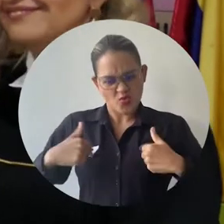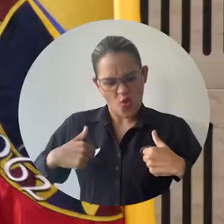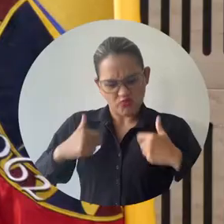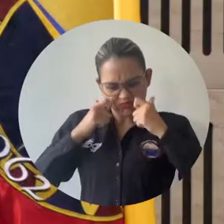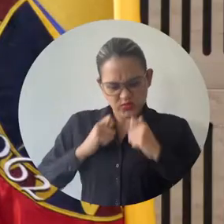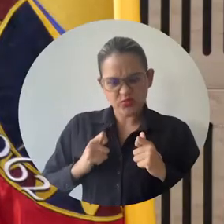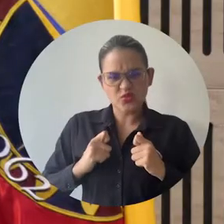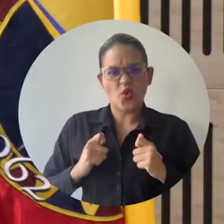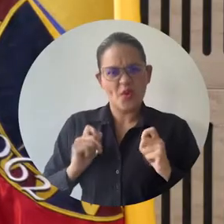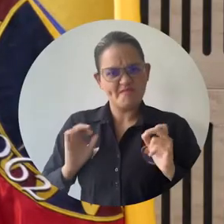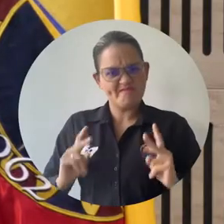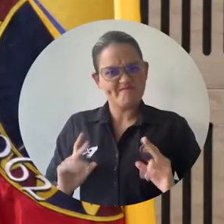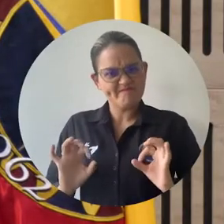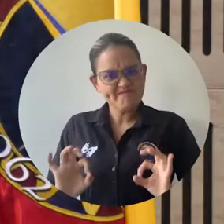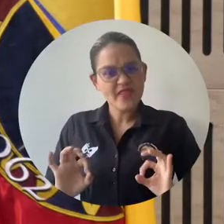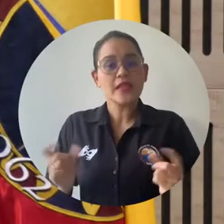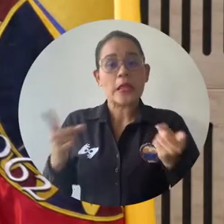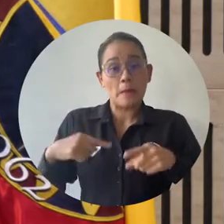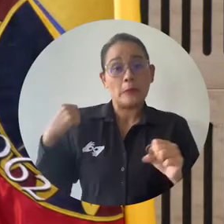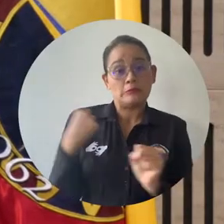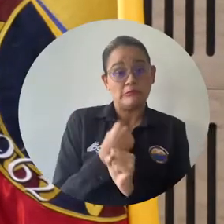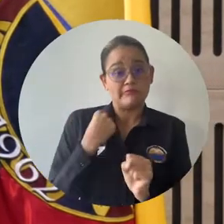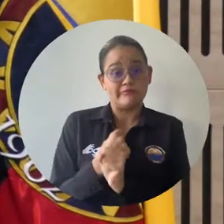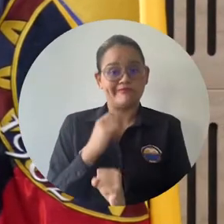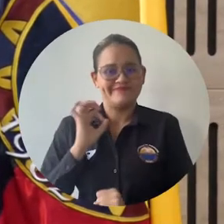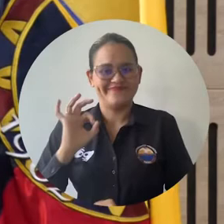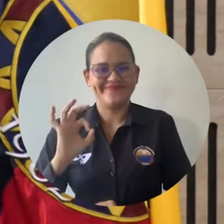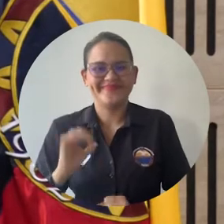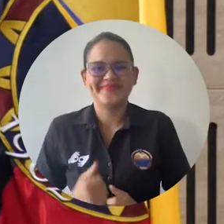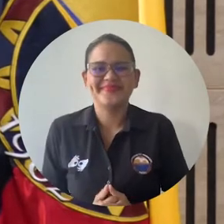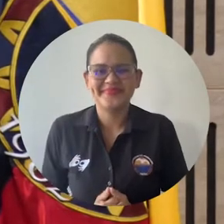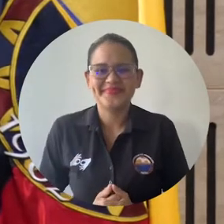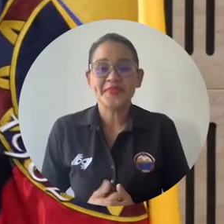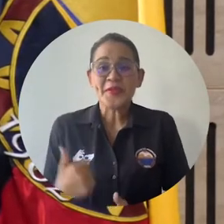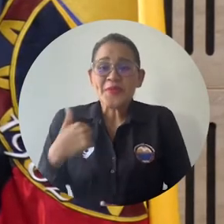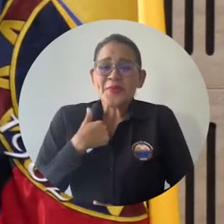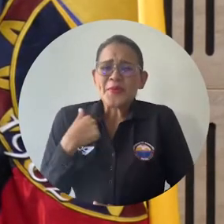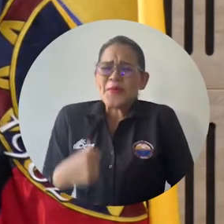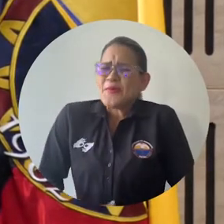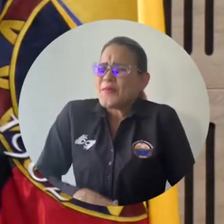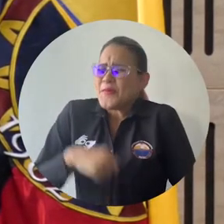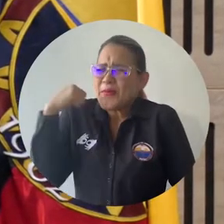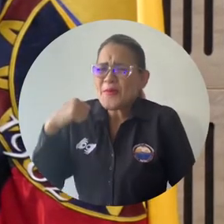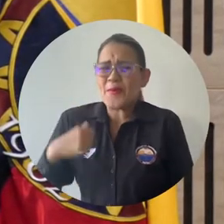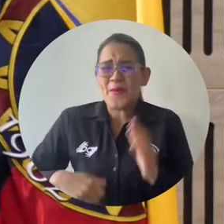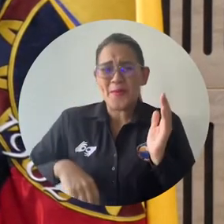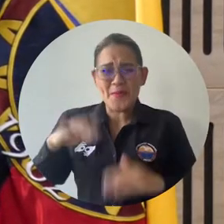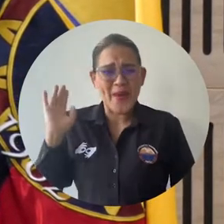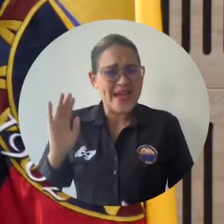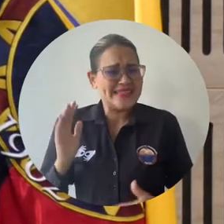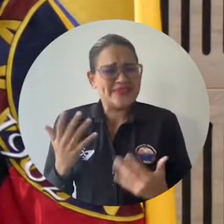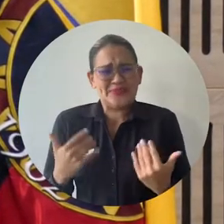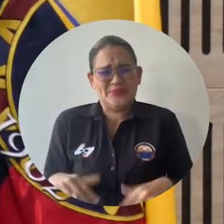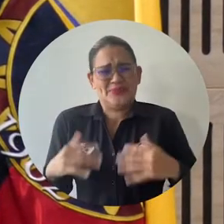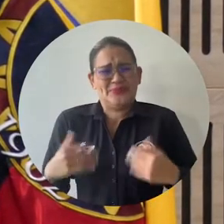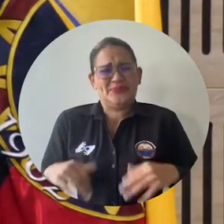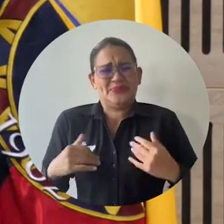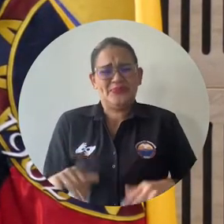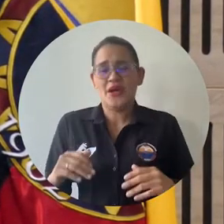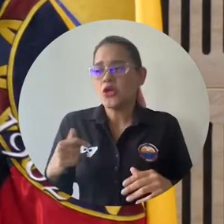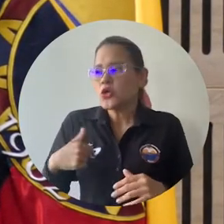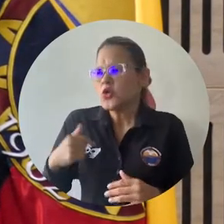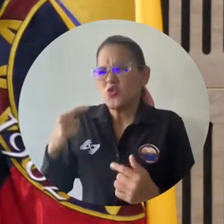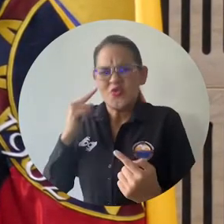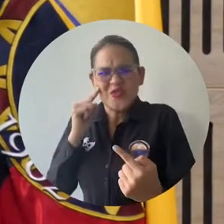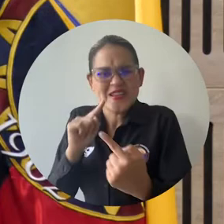laboral. Un orgullo, no solamente para mí, para mis familiares, para aquellas personas que siempre impulsaron este sueño de un